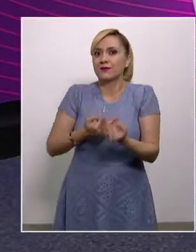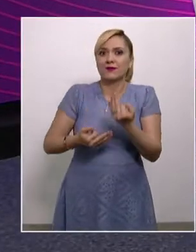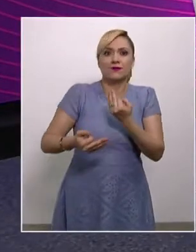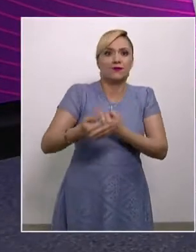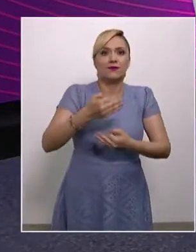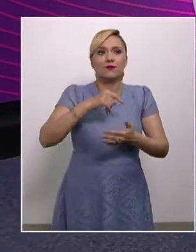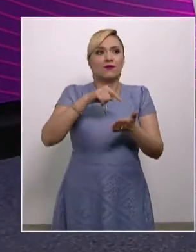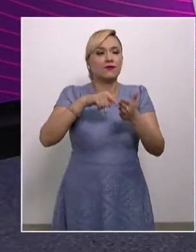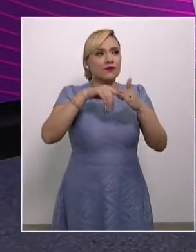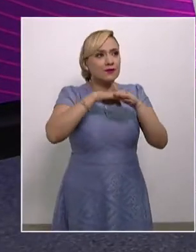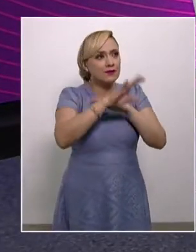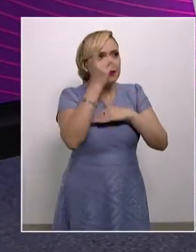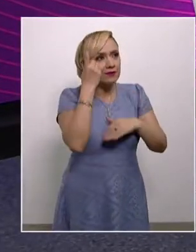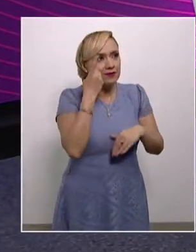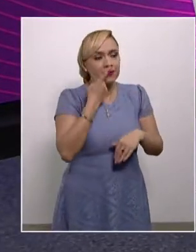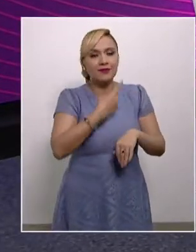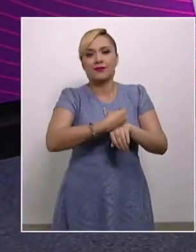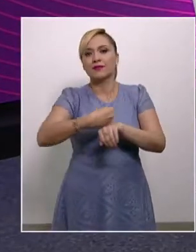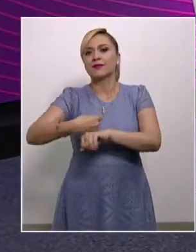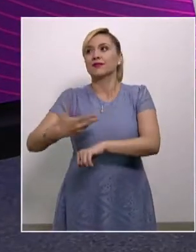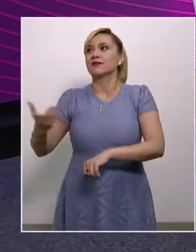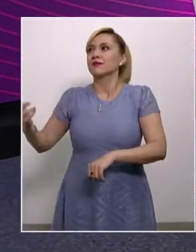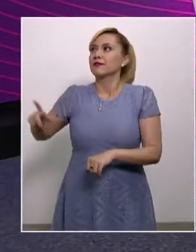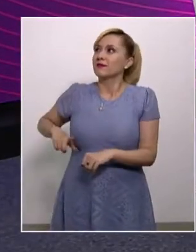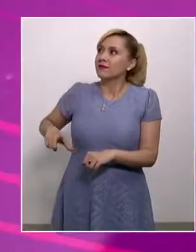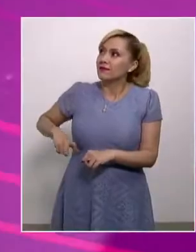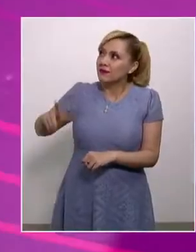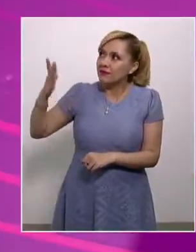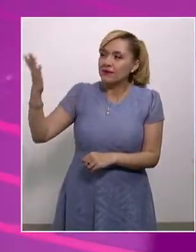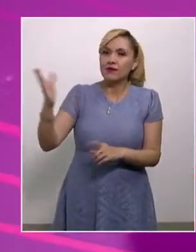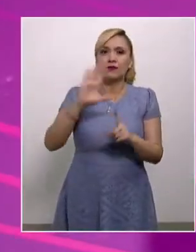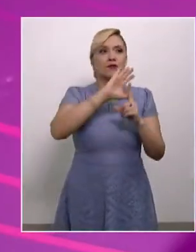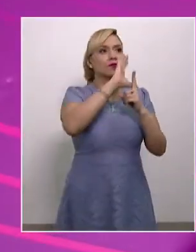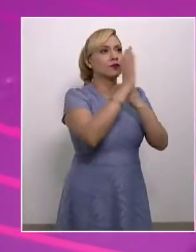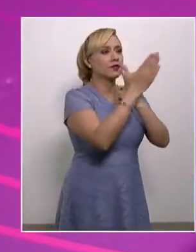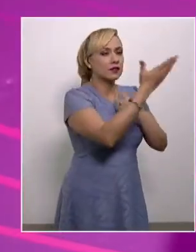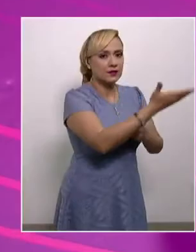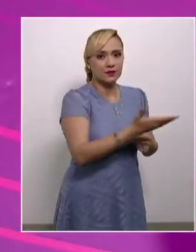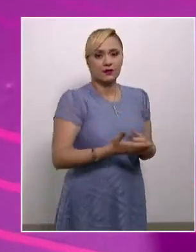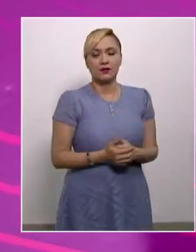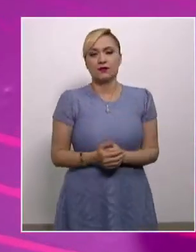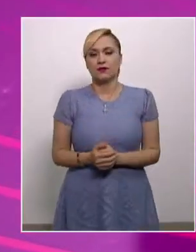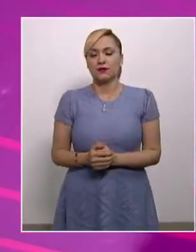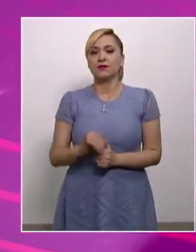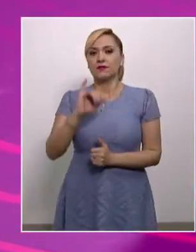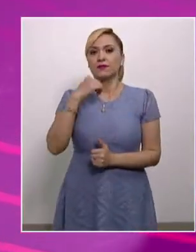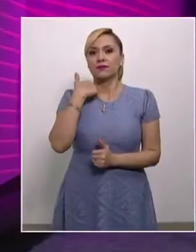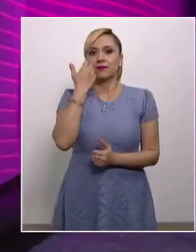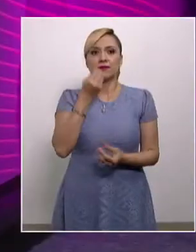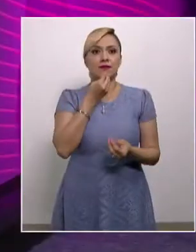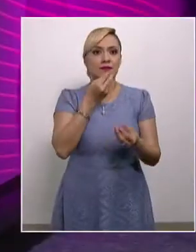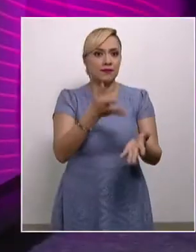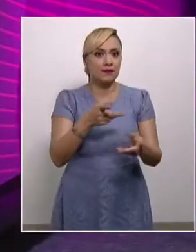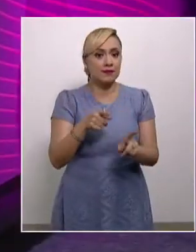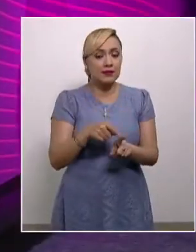albergues, necesito de la Secretaría de Salud, necesito de Comar, necesito de INM. Incluso si me dejan abonar en el mismo